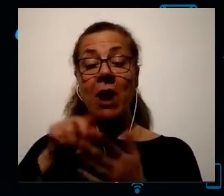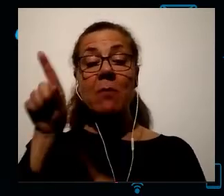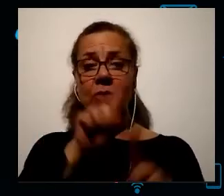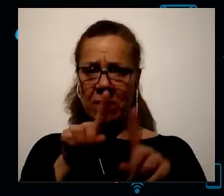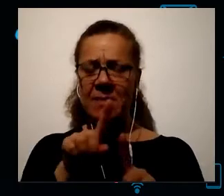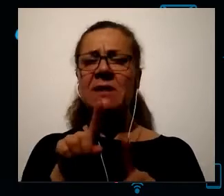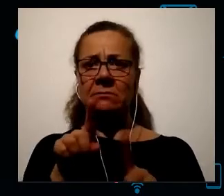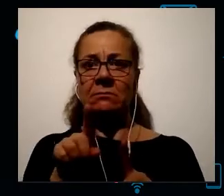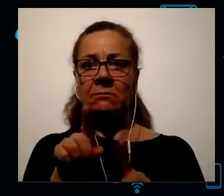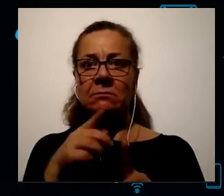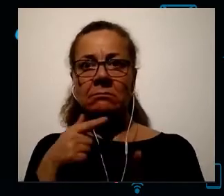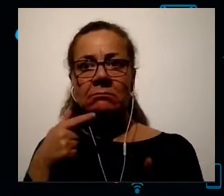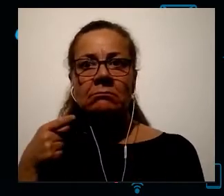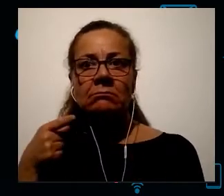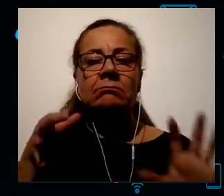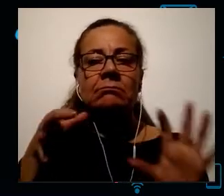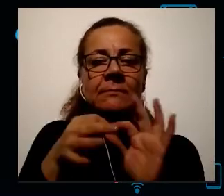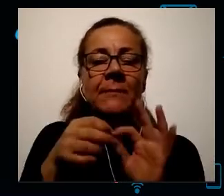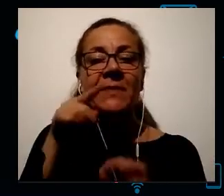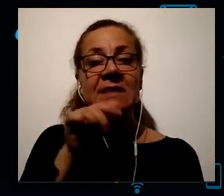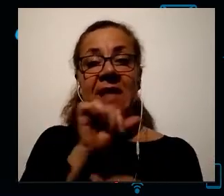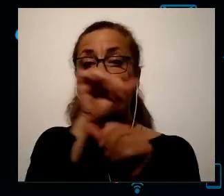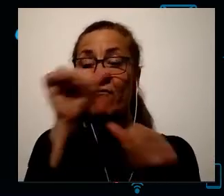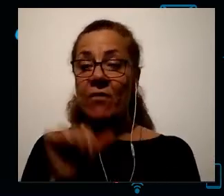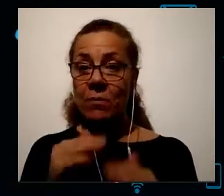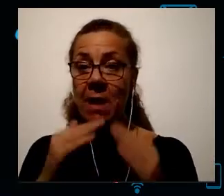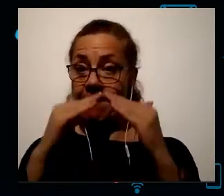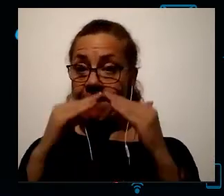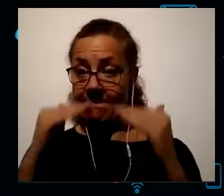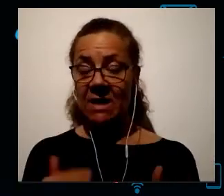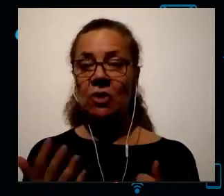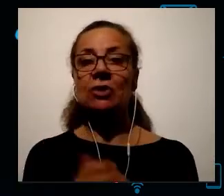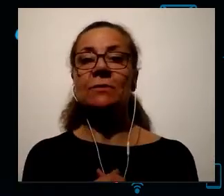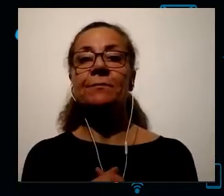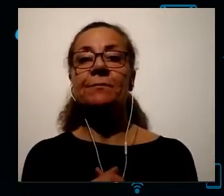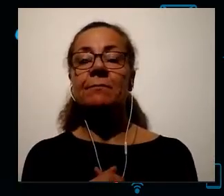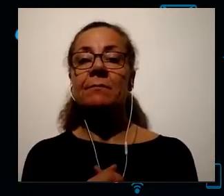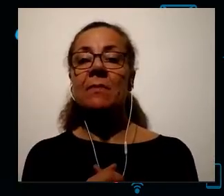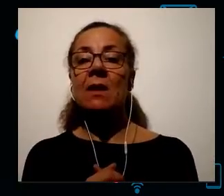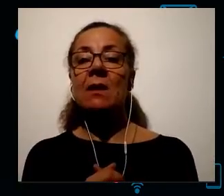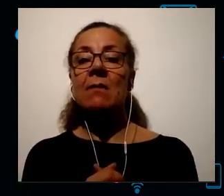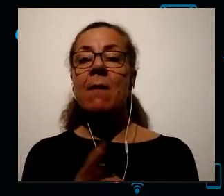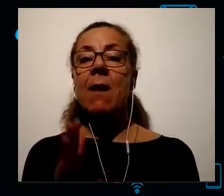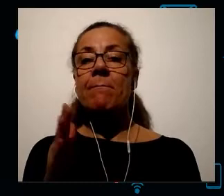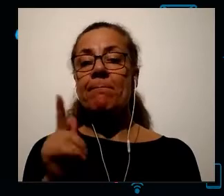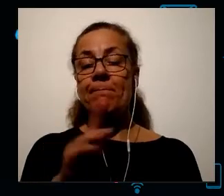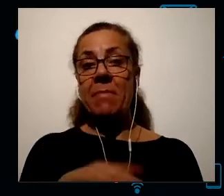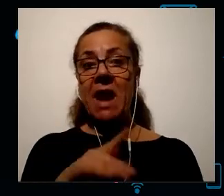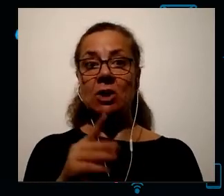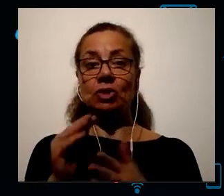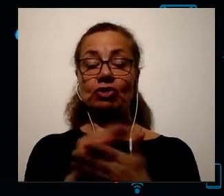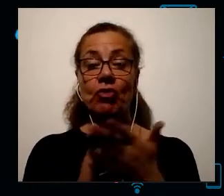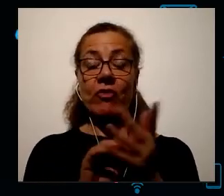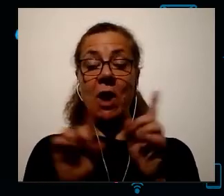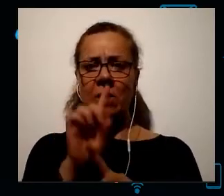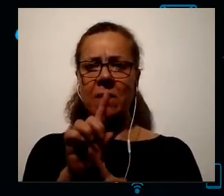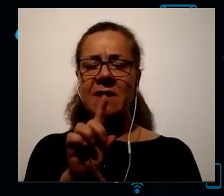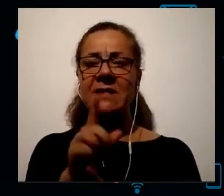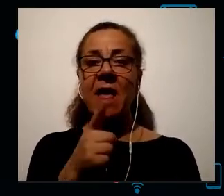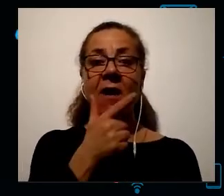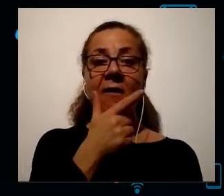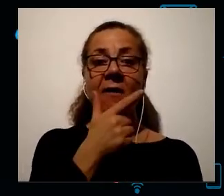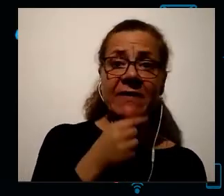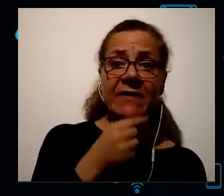repito índole no en pequeña cotidiana menor a problemas más complejos y